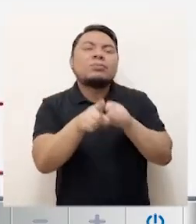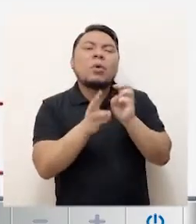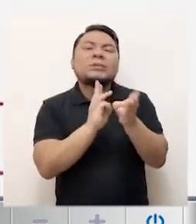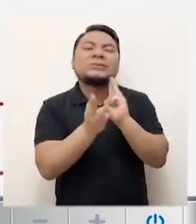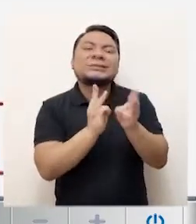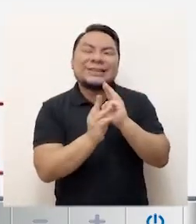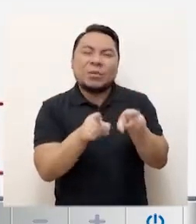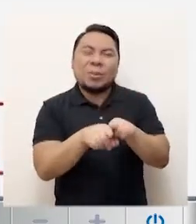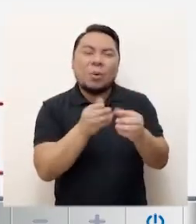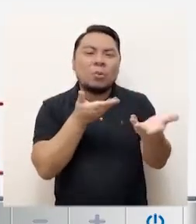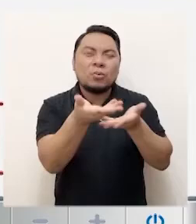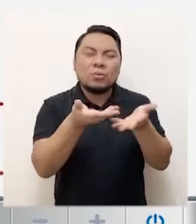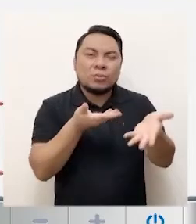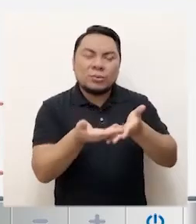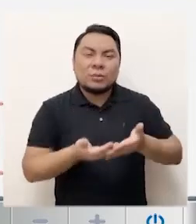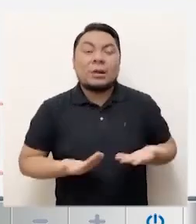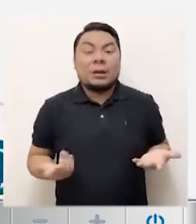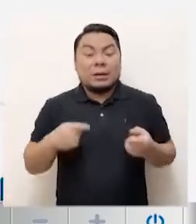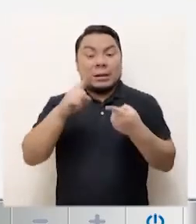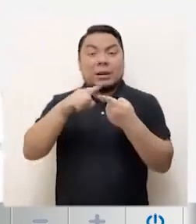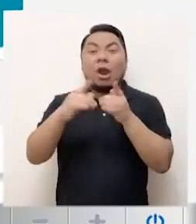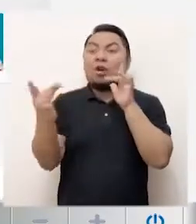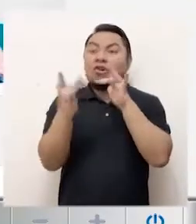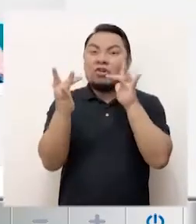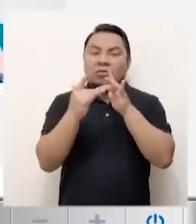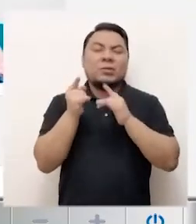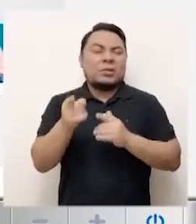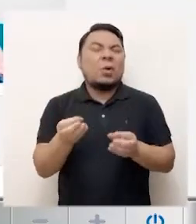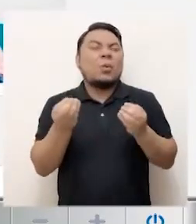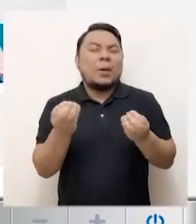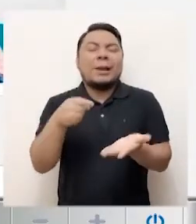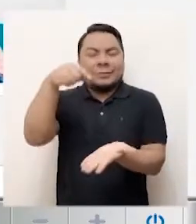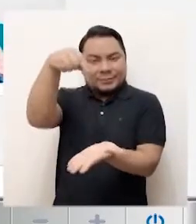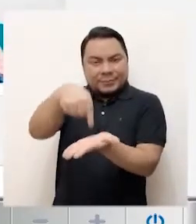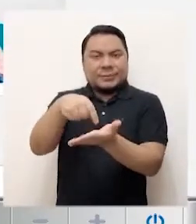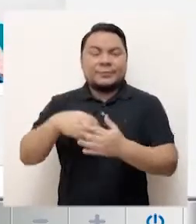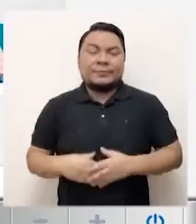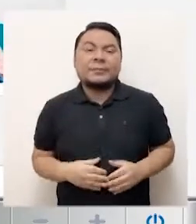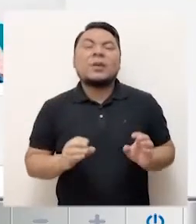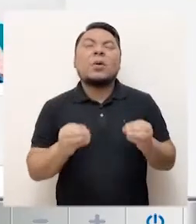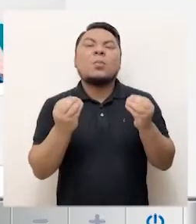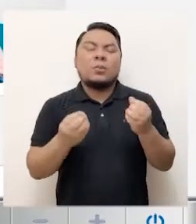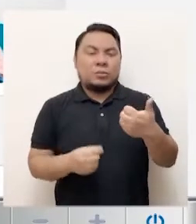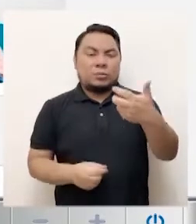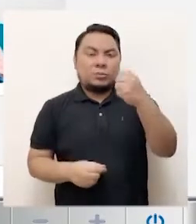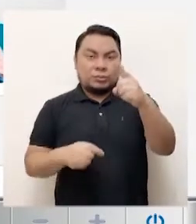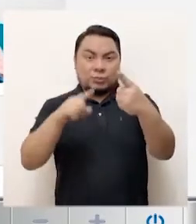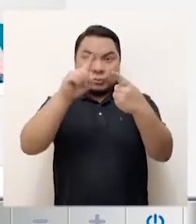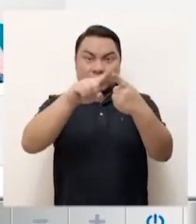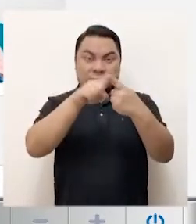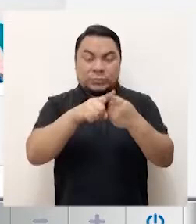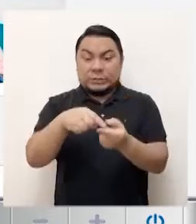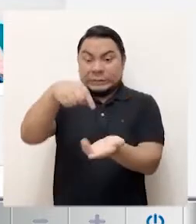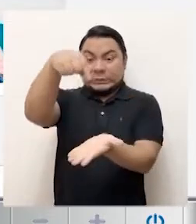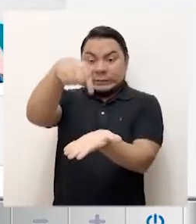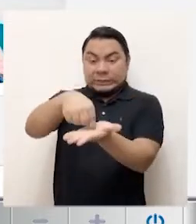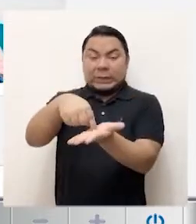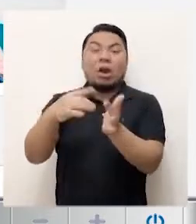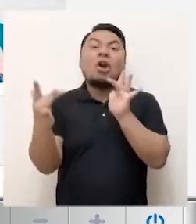consultas. Para entrar en Contáctenos, realice los siguientes pasos. 1. Haga clic sobre el